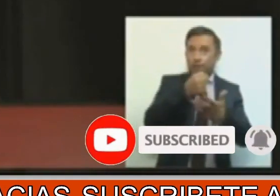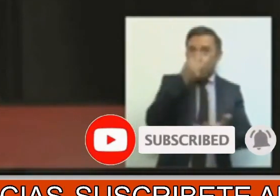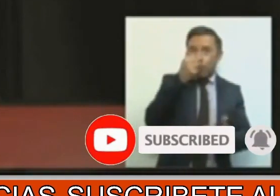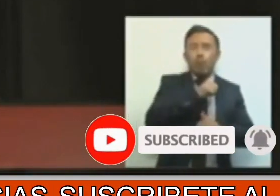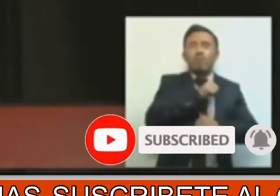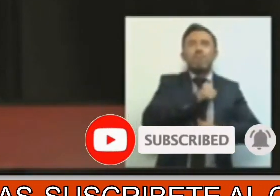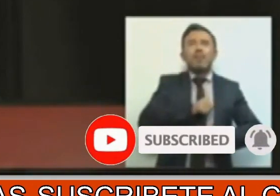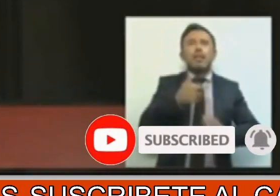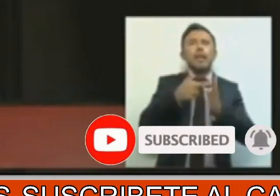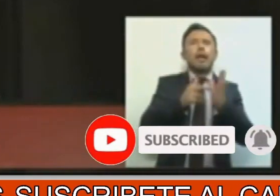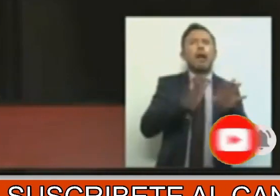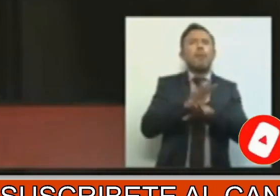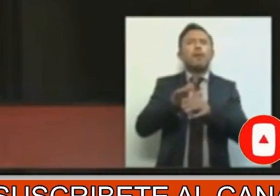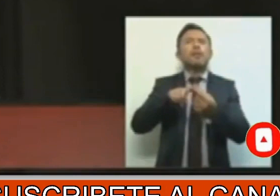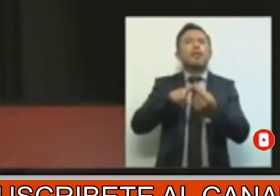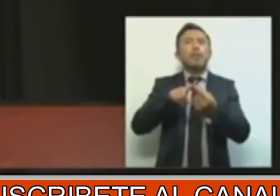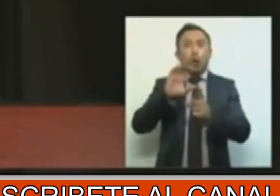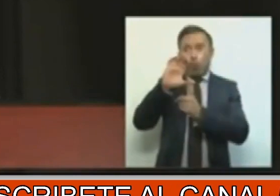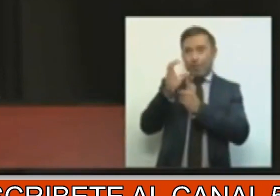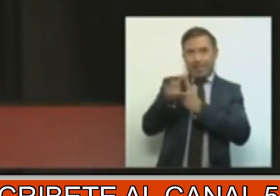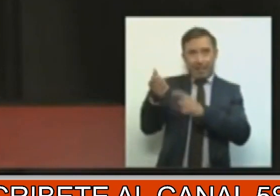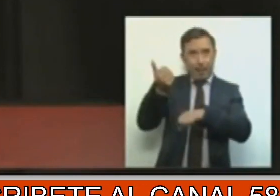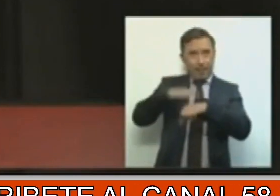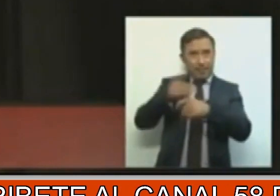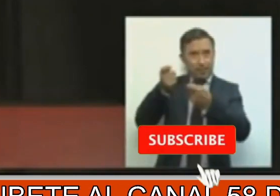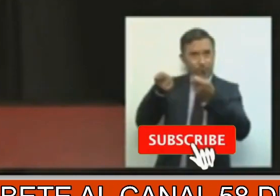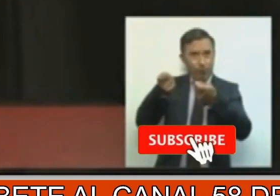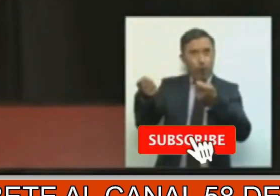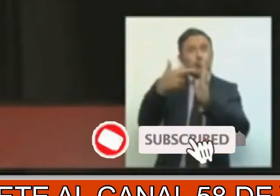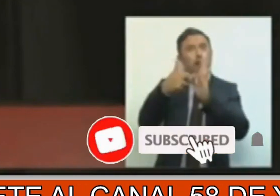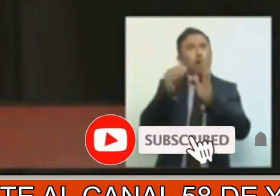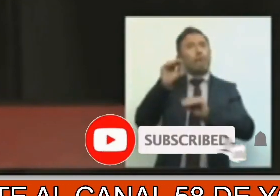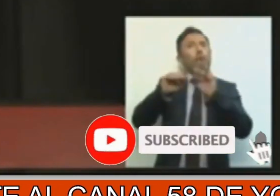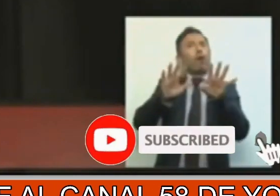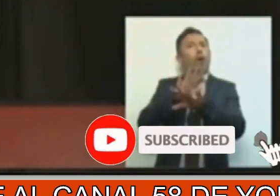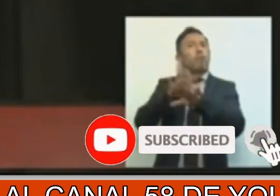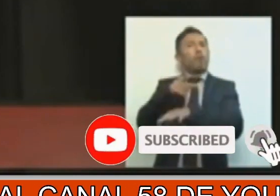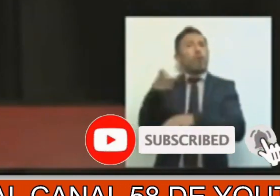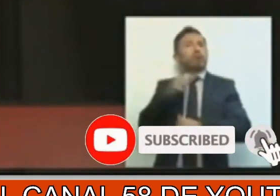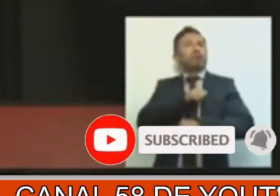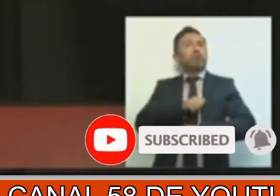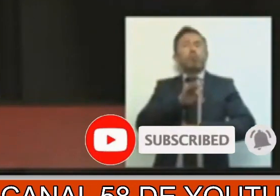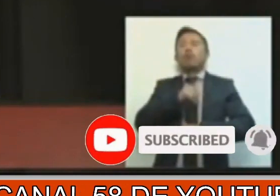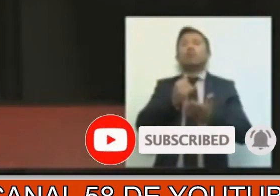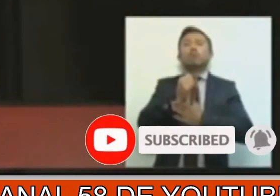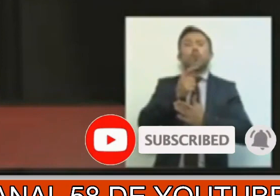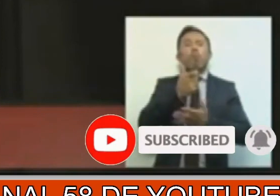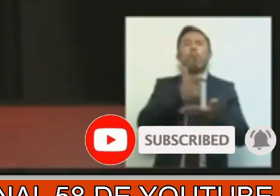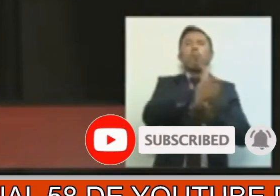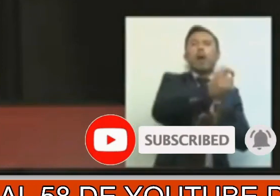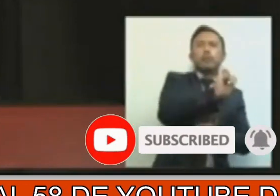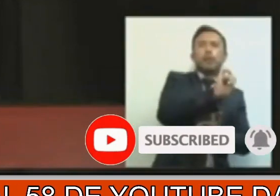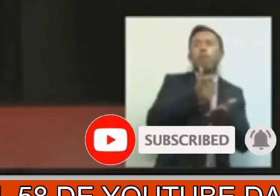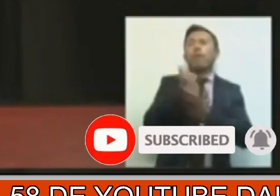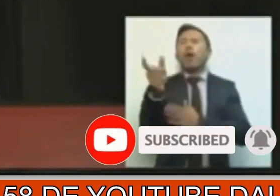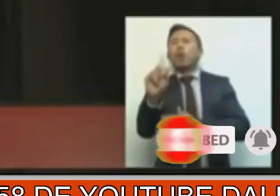El comité que lo administra. Es el que cambia las reglas y el que decide a quién se le da y a quién no se le da. Eso es lo que